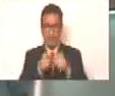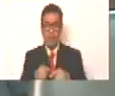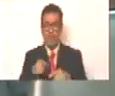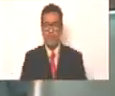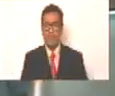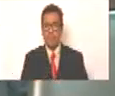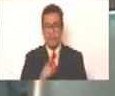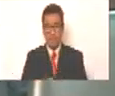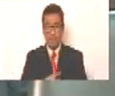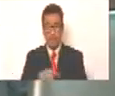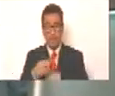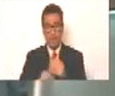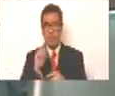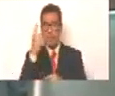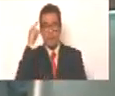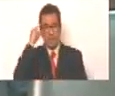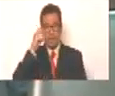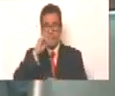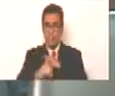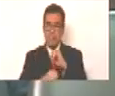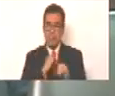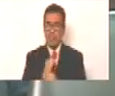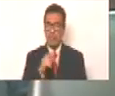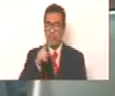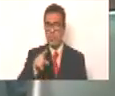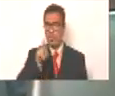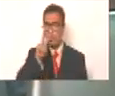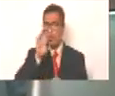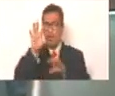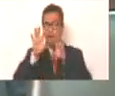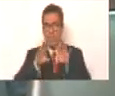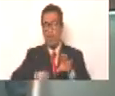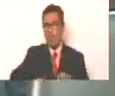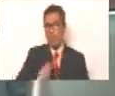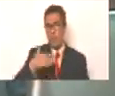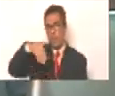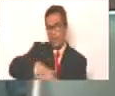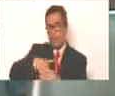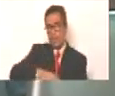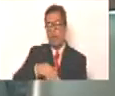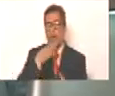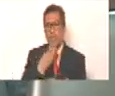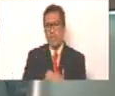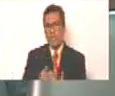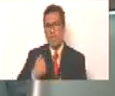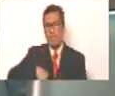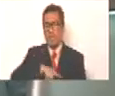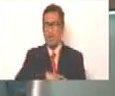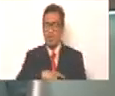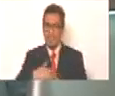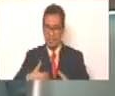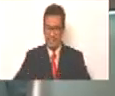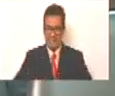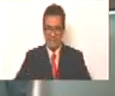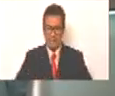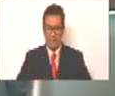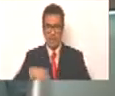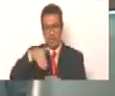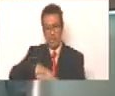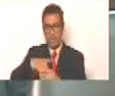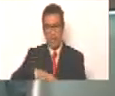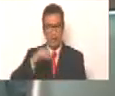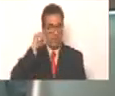el primer Día de la Mujer, solo en dos países podíamos votar, pero gracias a nuestras luchas, hoy en día el voto femenino es un derecho